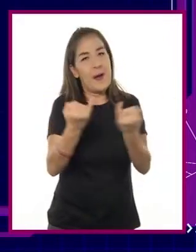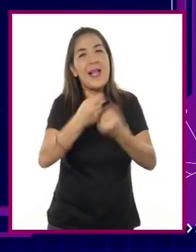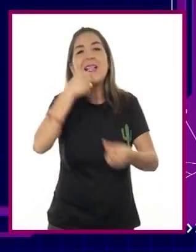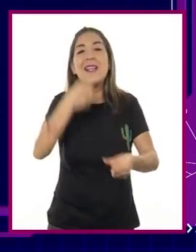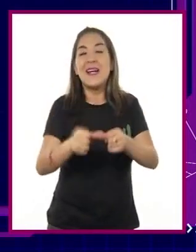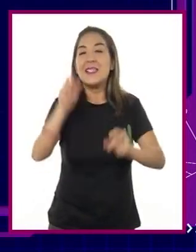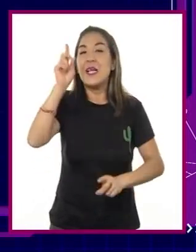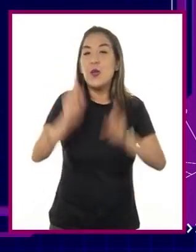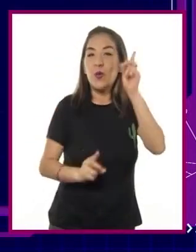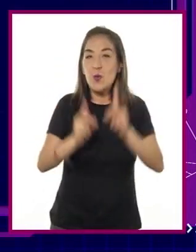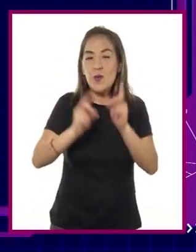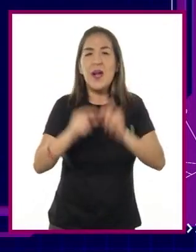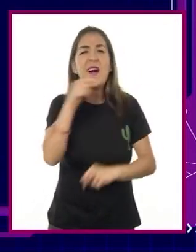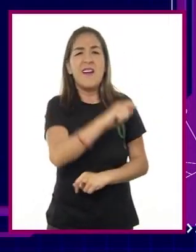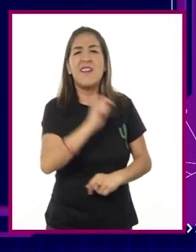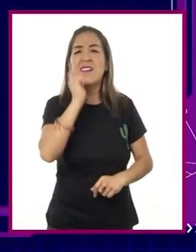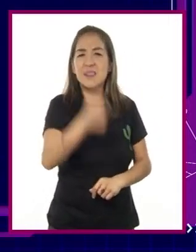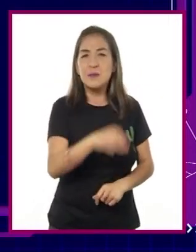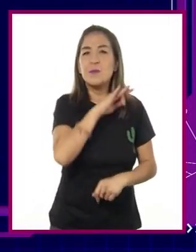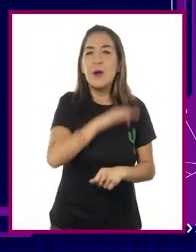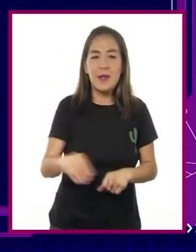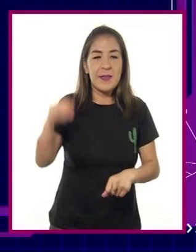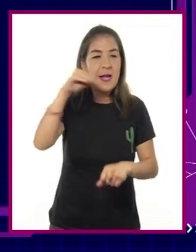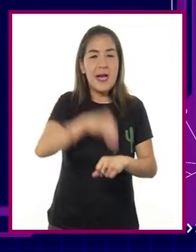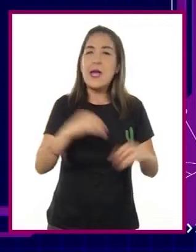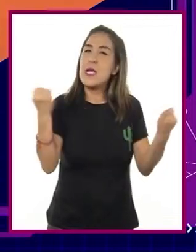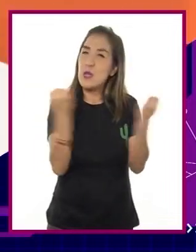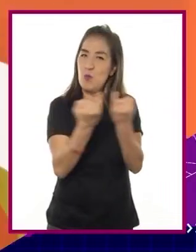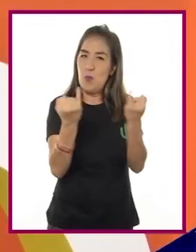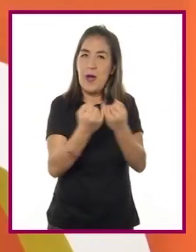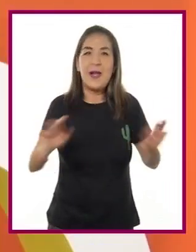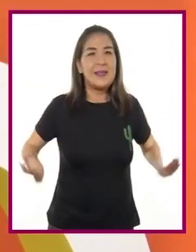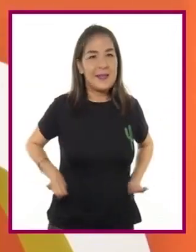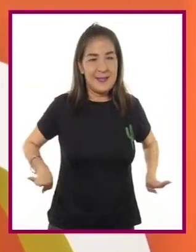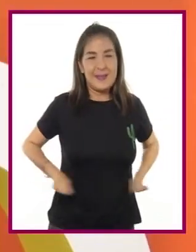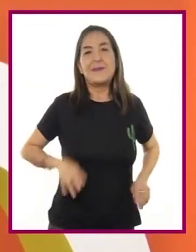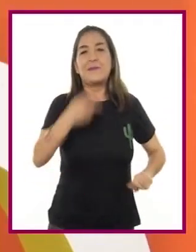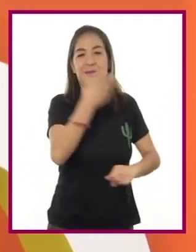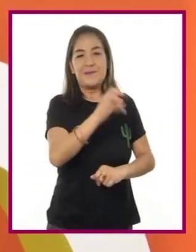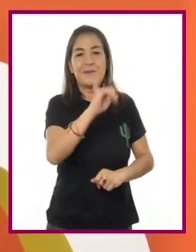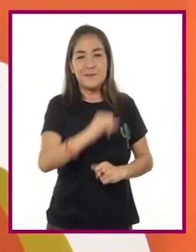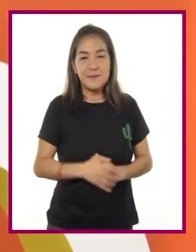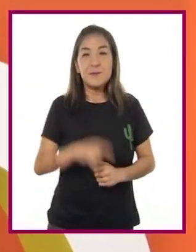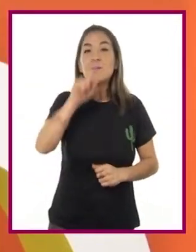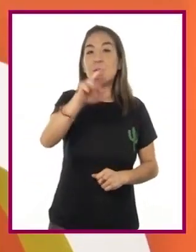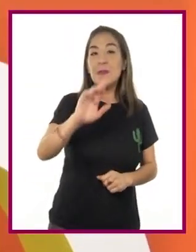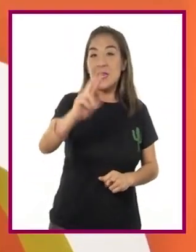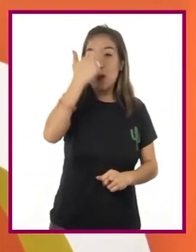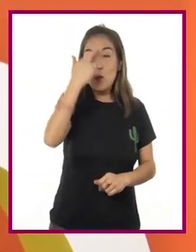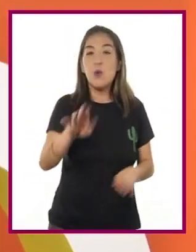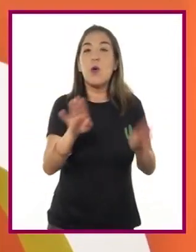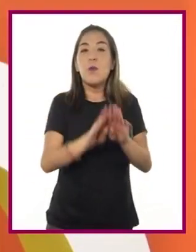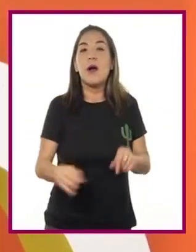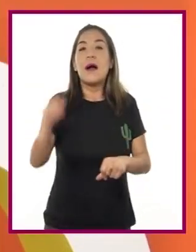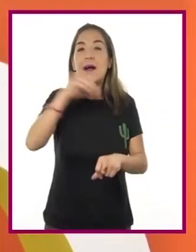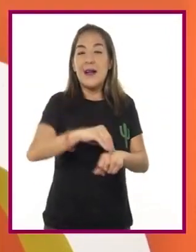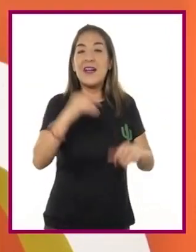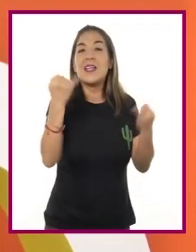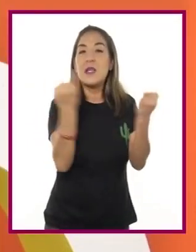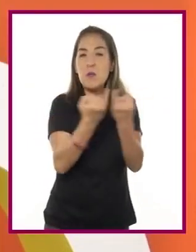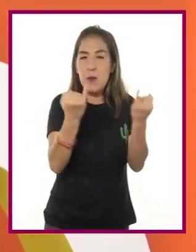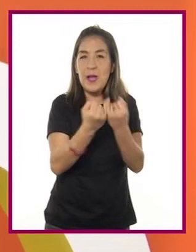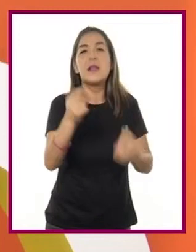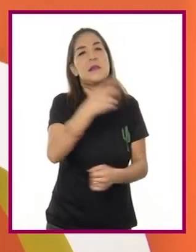incógnita. De esta manera podemos establecer una igualdad. Así es. Recuerden que para establecer la igualdad es